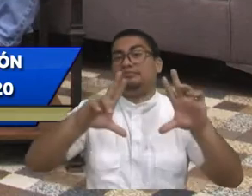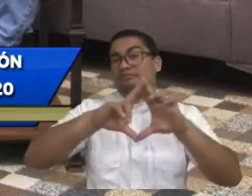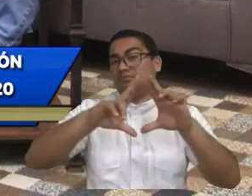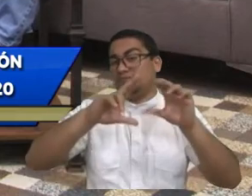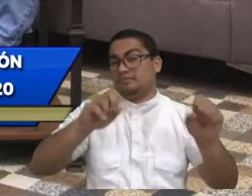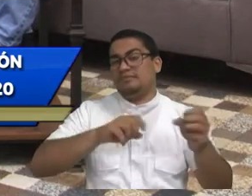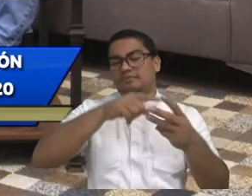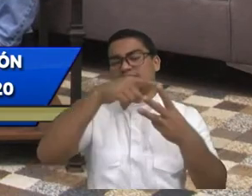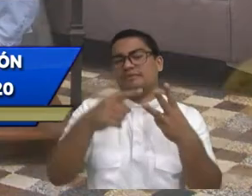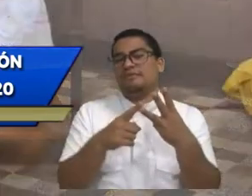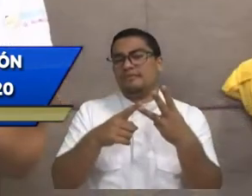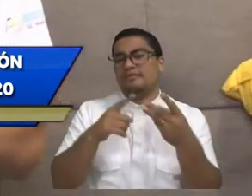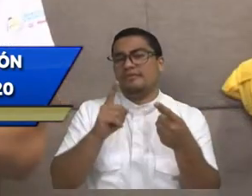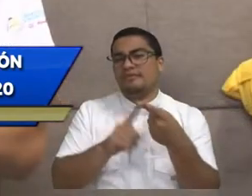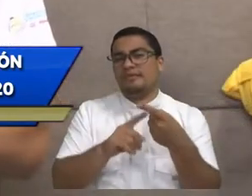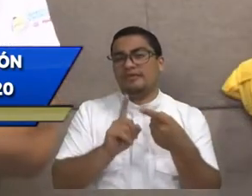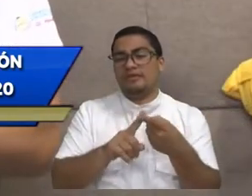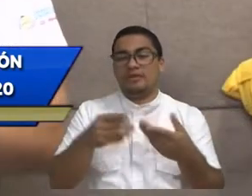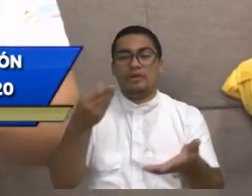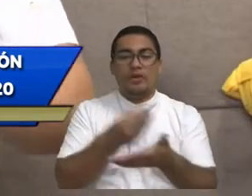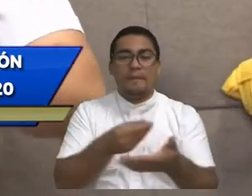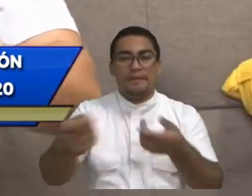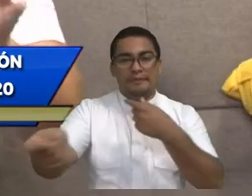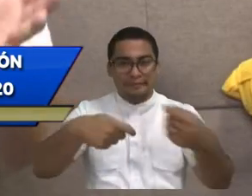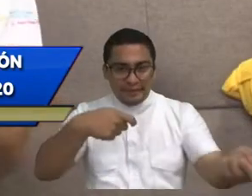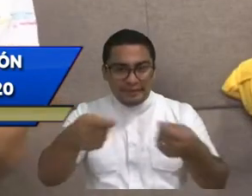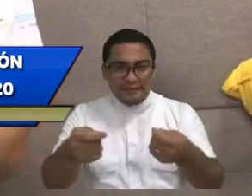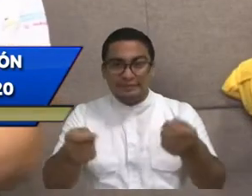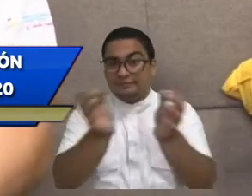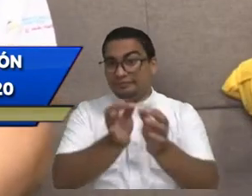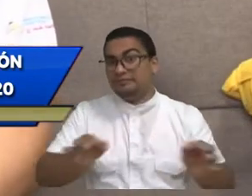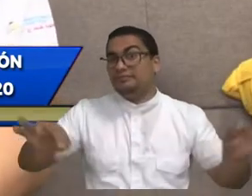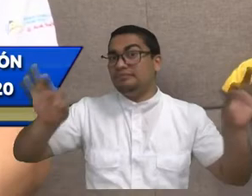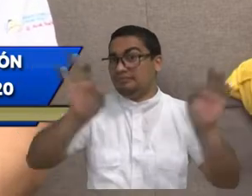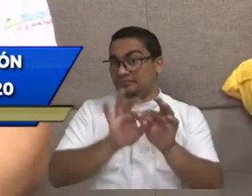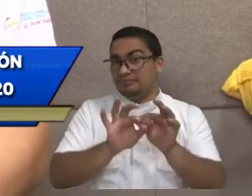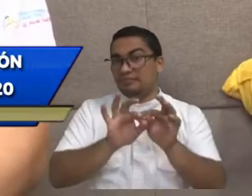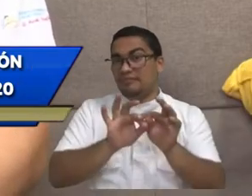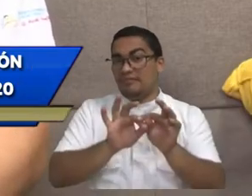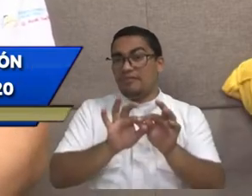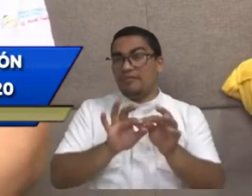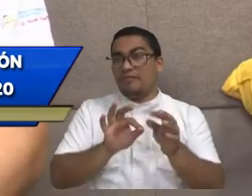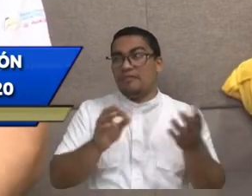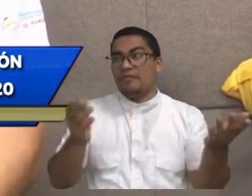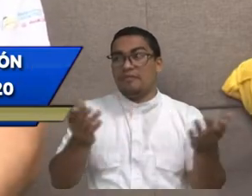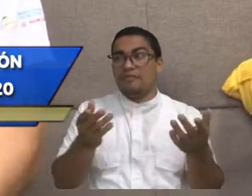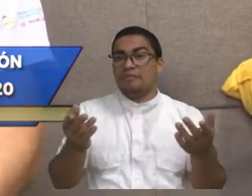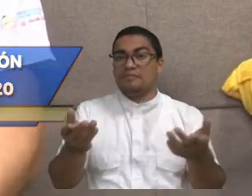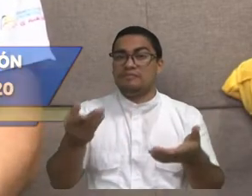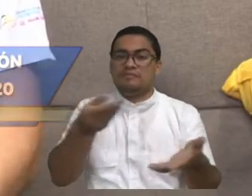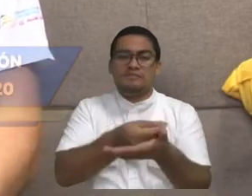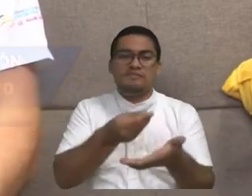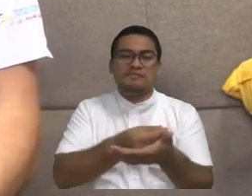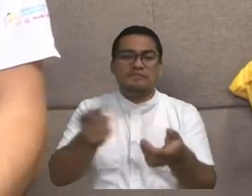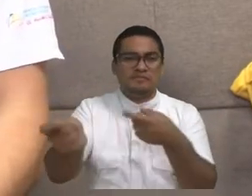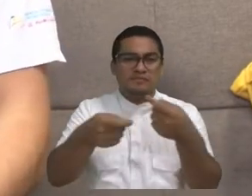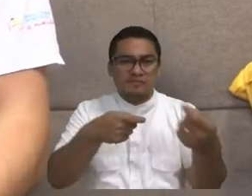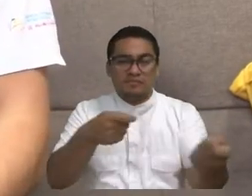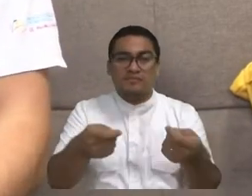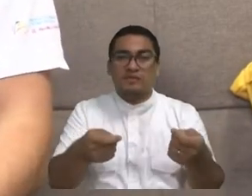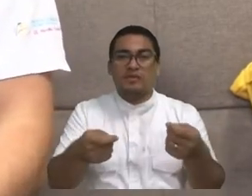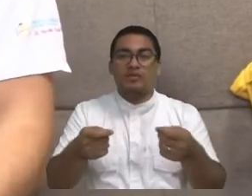hablamos de la parte de comercio que es una rama muy grande ahora estamos hablando de comercio y hotelería